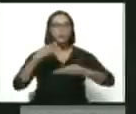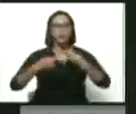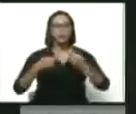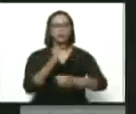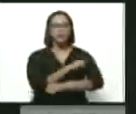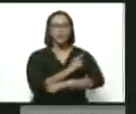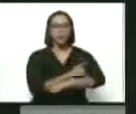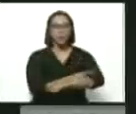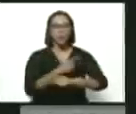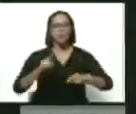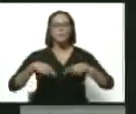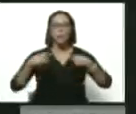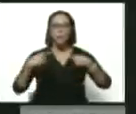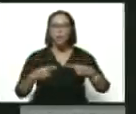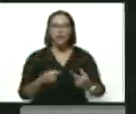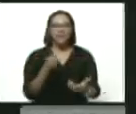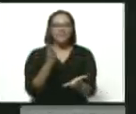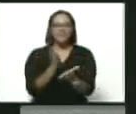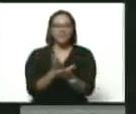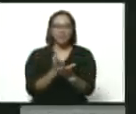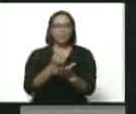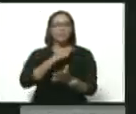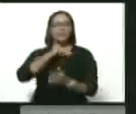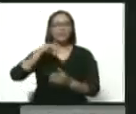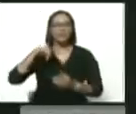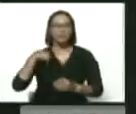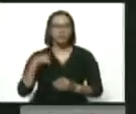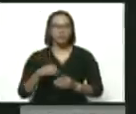popular, siempre nosotros